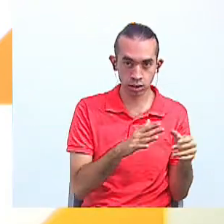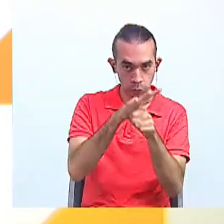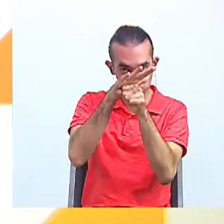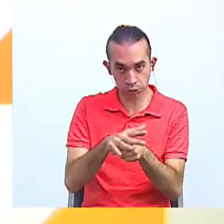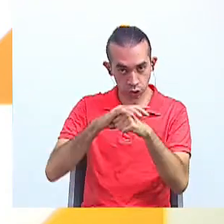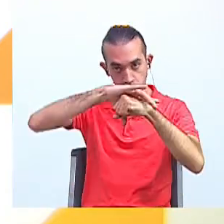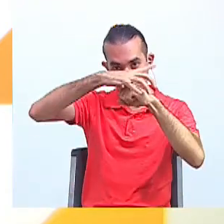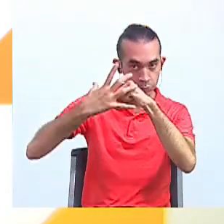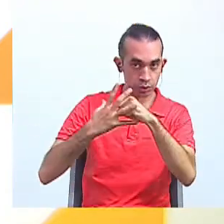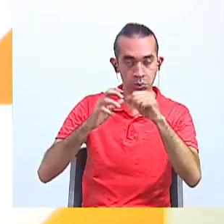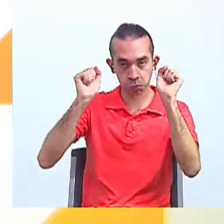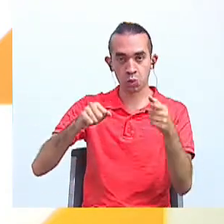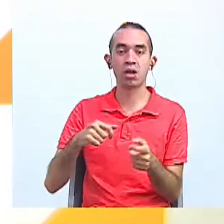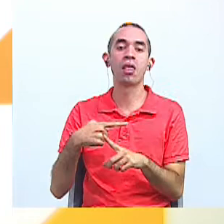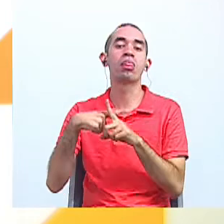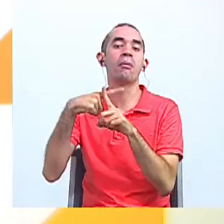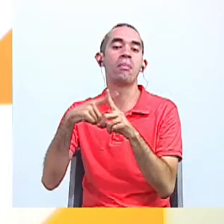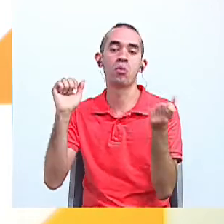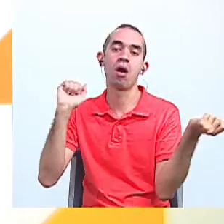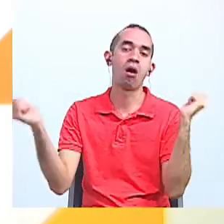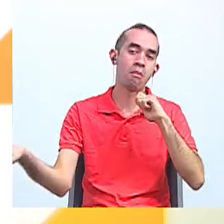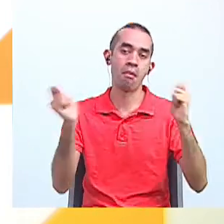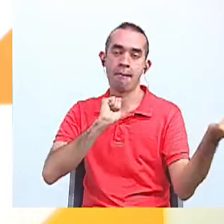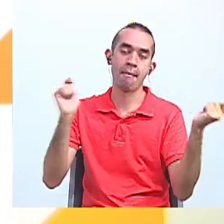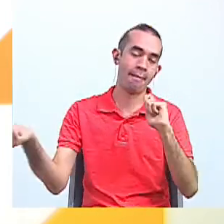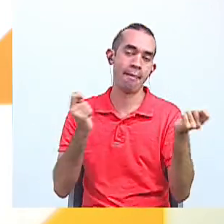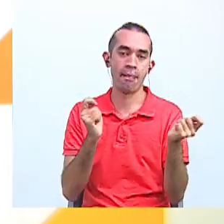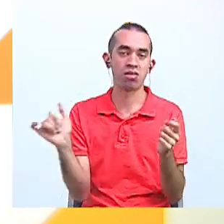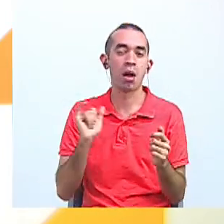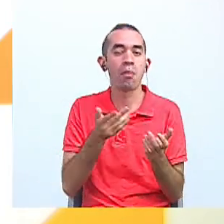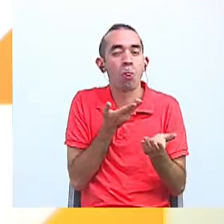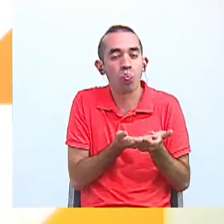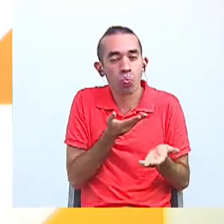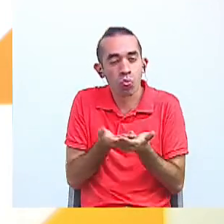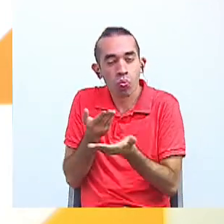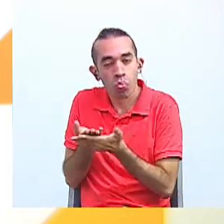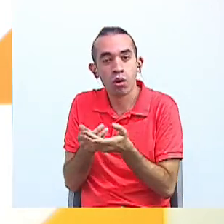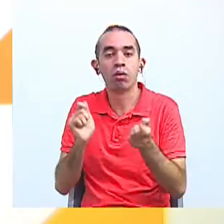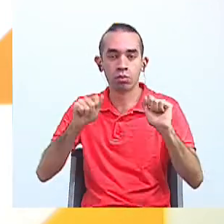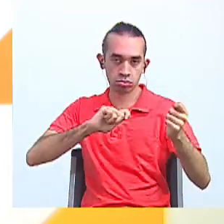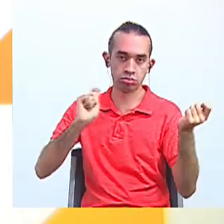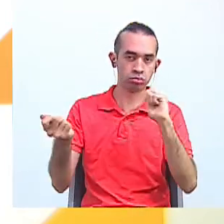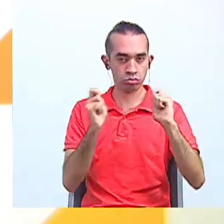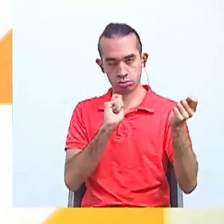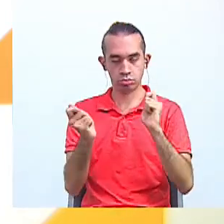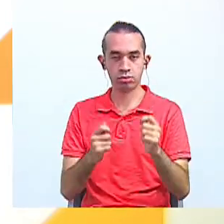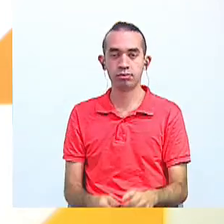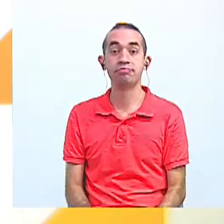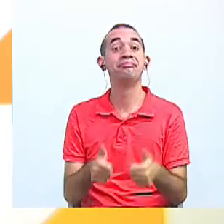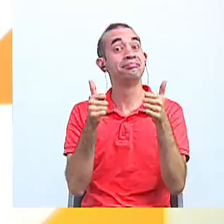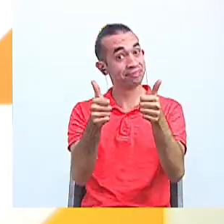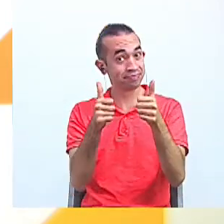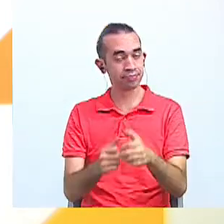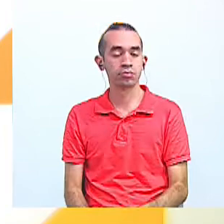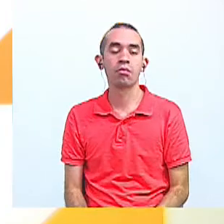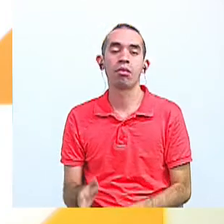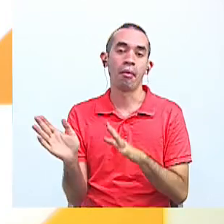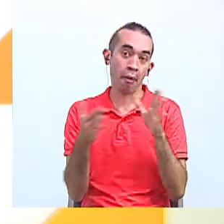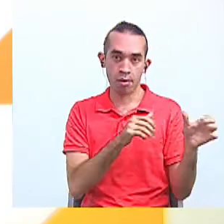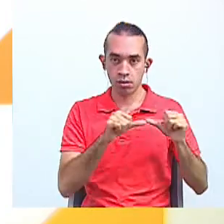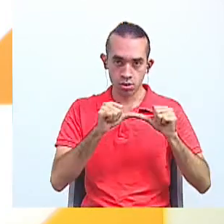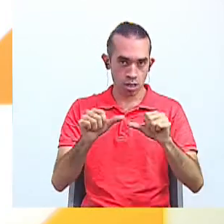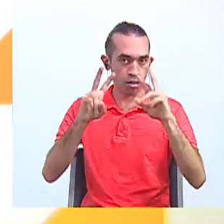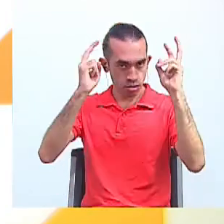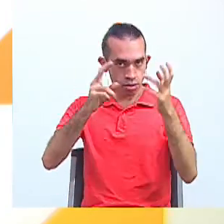puede cambiar por la temperatura e inclusive por la humedad del aire. Muy bien, bueno, para continuar aprendiendo sobre la